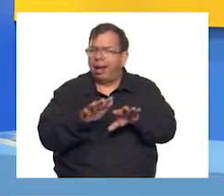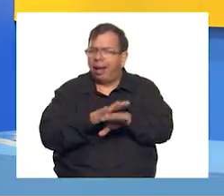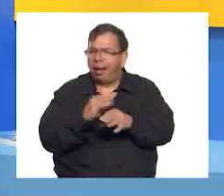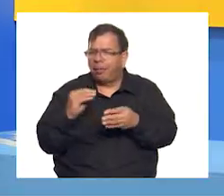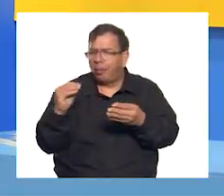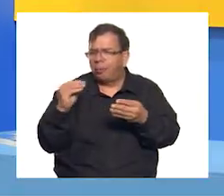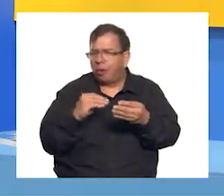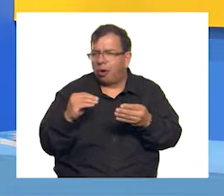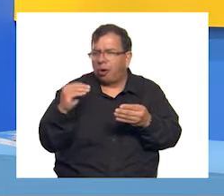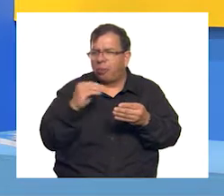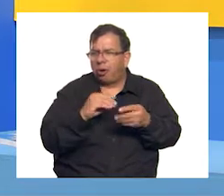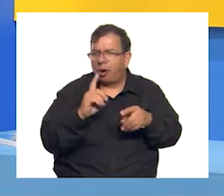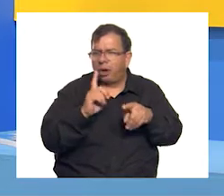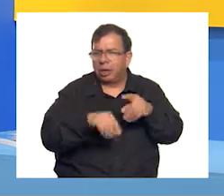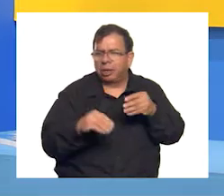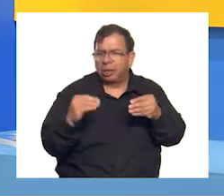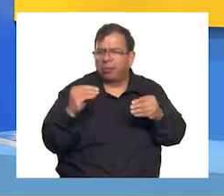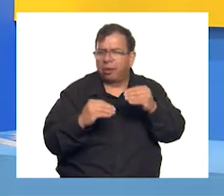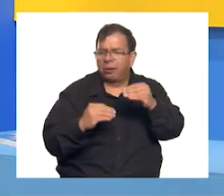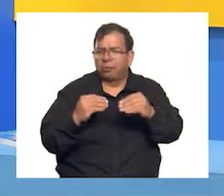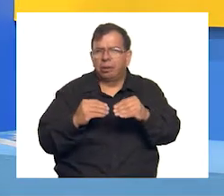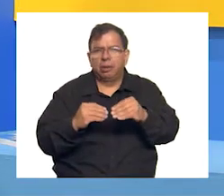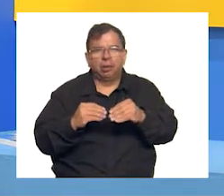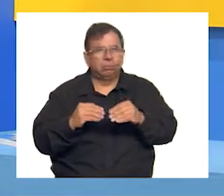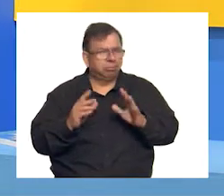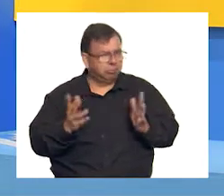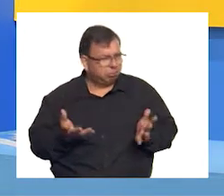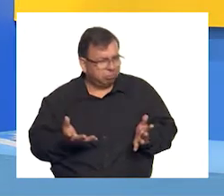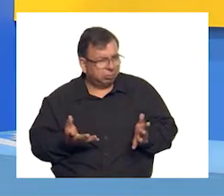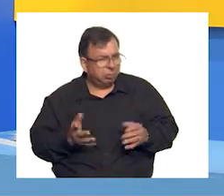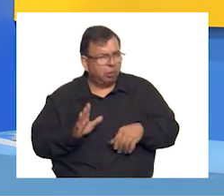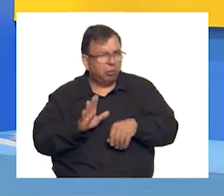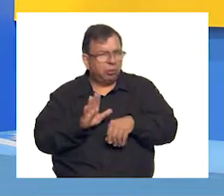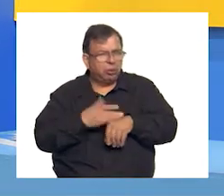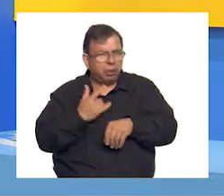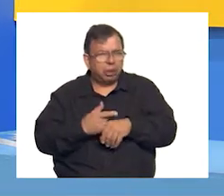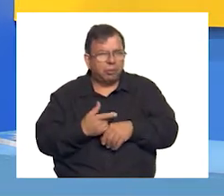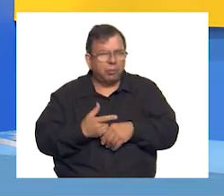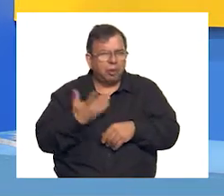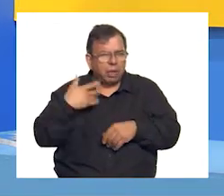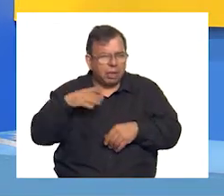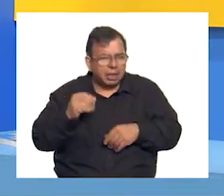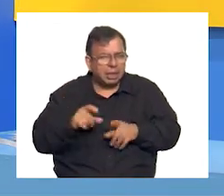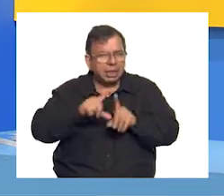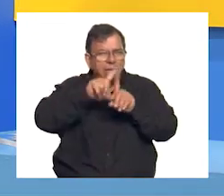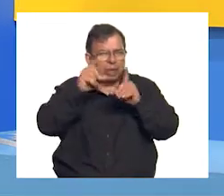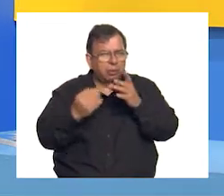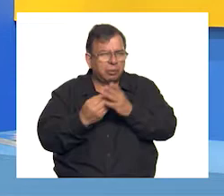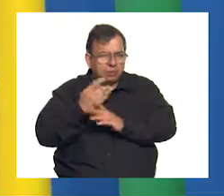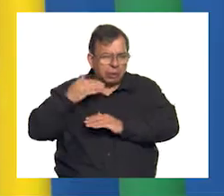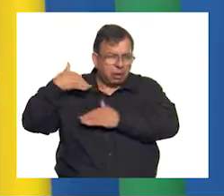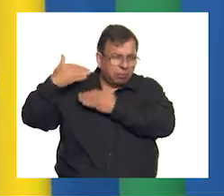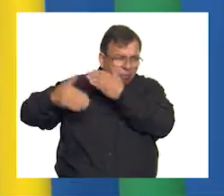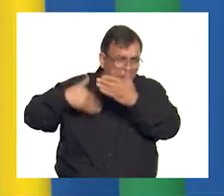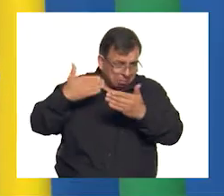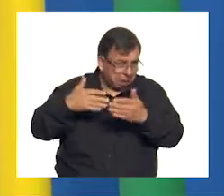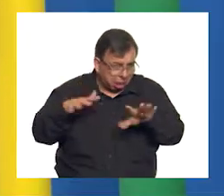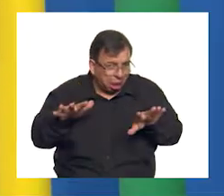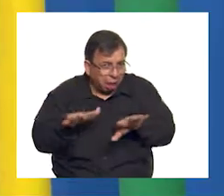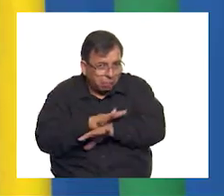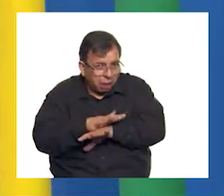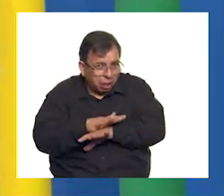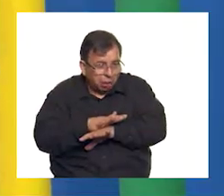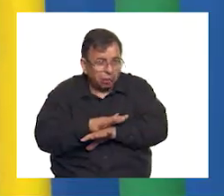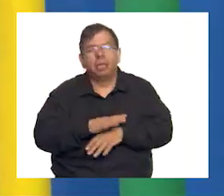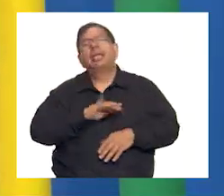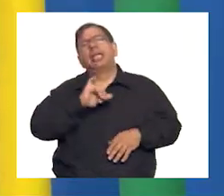¿Eso significa que, por ejemplo, las leyendas que nos han llegado desde la Nueva España han cambiado? Así es.